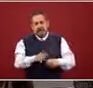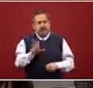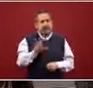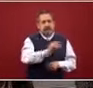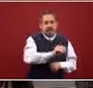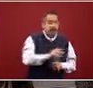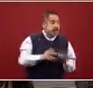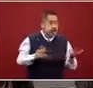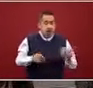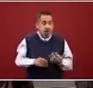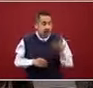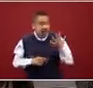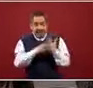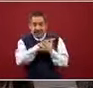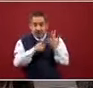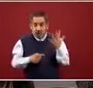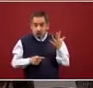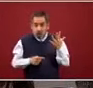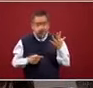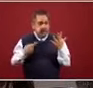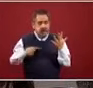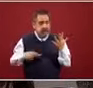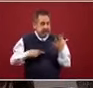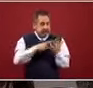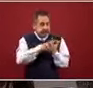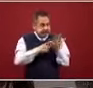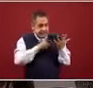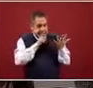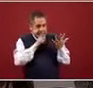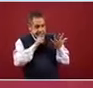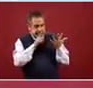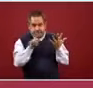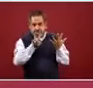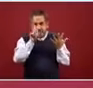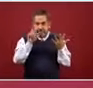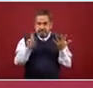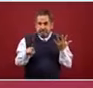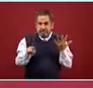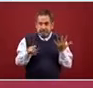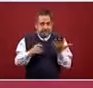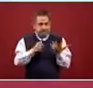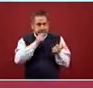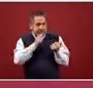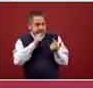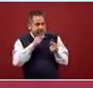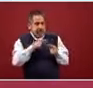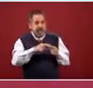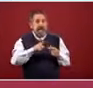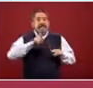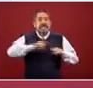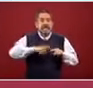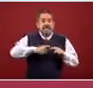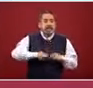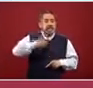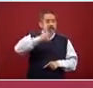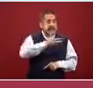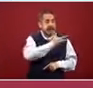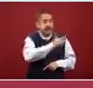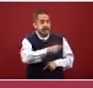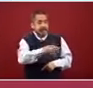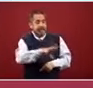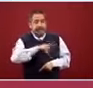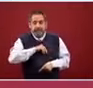5 de estos 367, lo que representa por el momento un porcentaje muy pequeño, 1%,